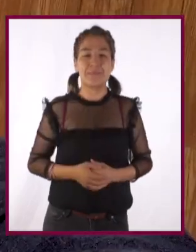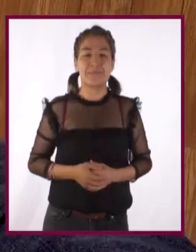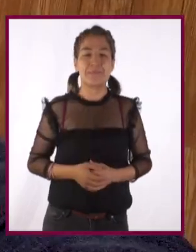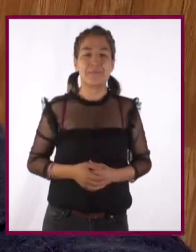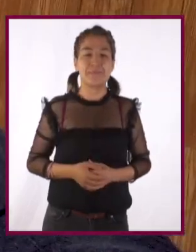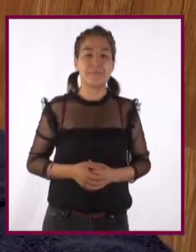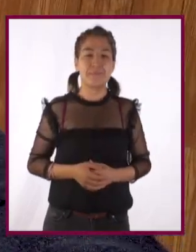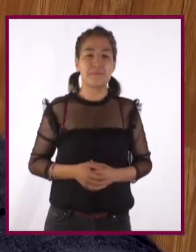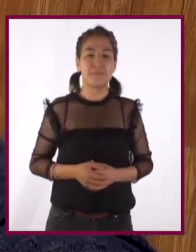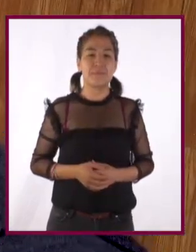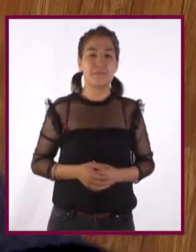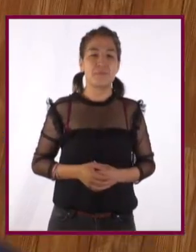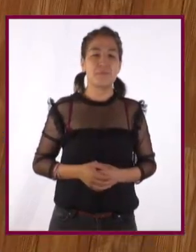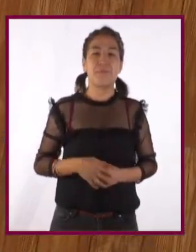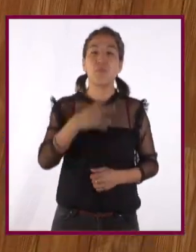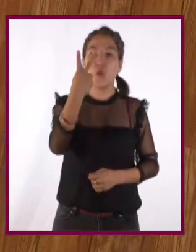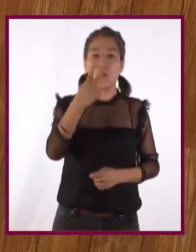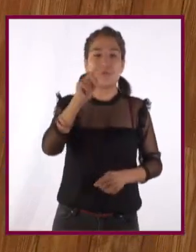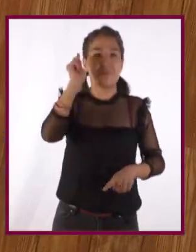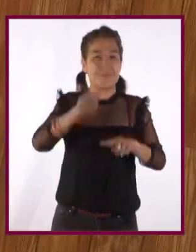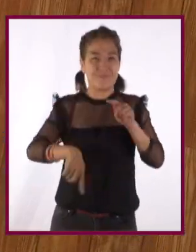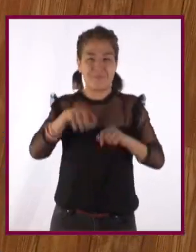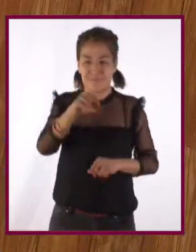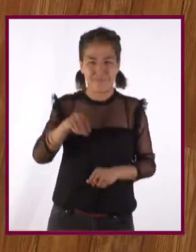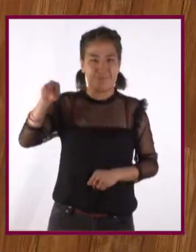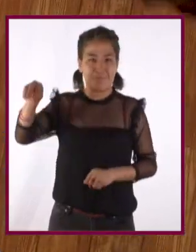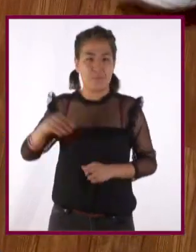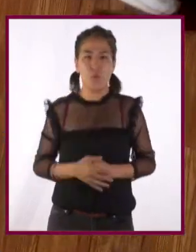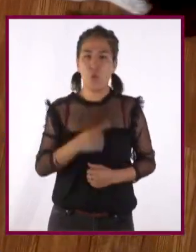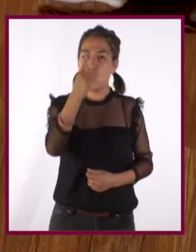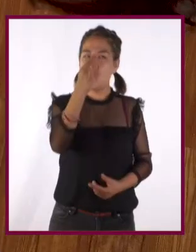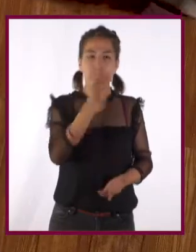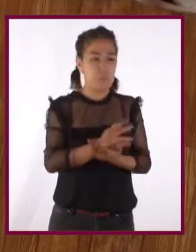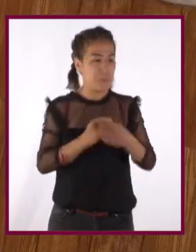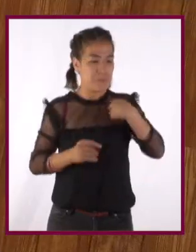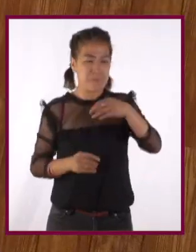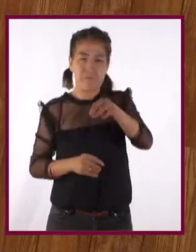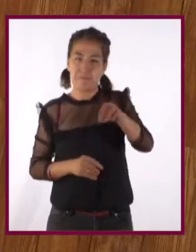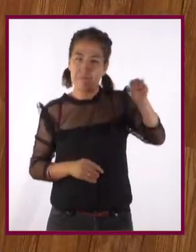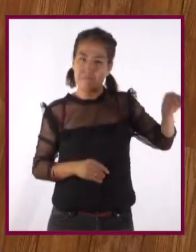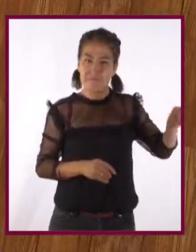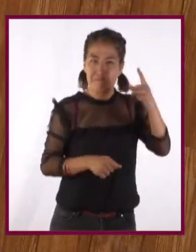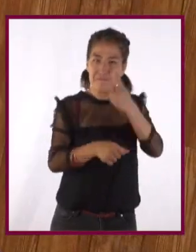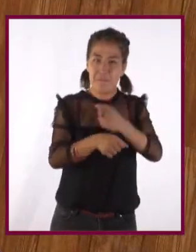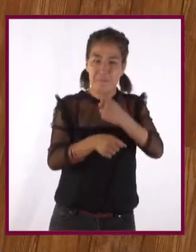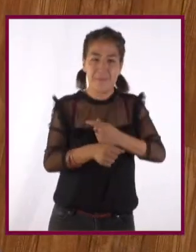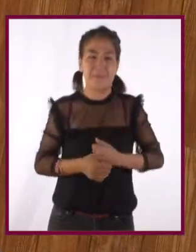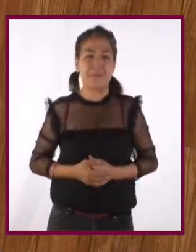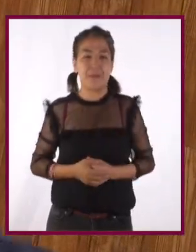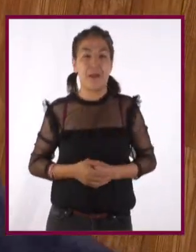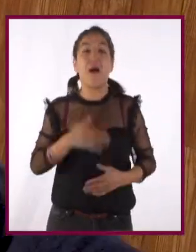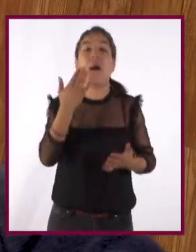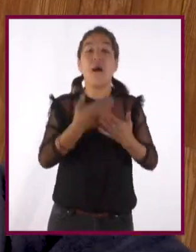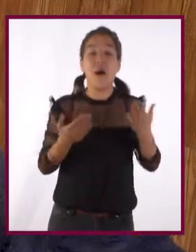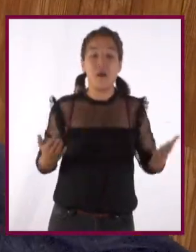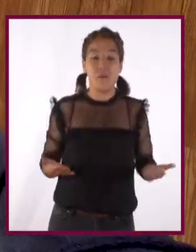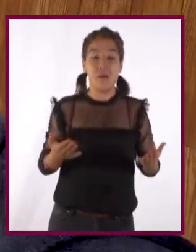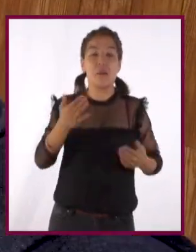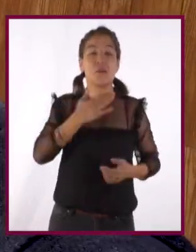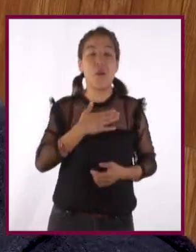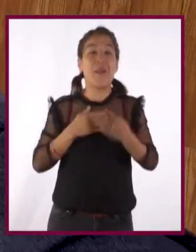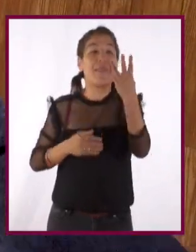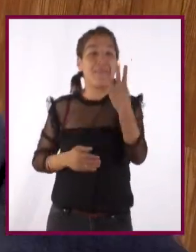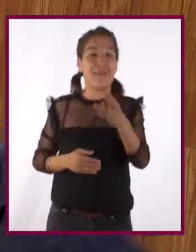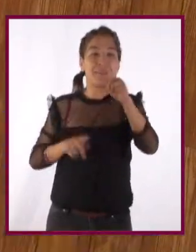será quitar 2 fichas de la segunda fila. Ok, yo quitaré la ficha única de la primera fila. Ok, ahora yo